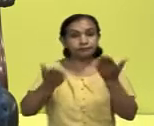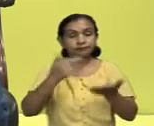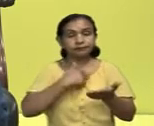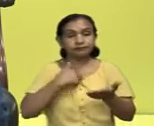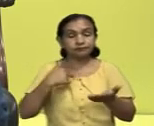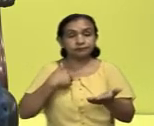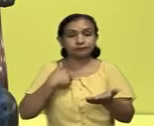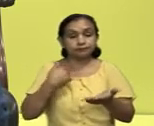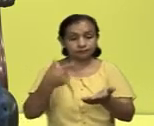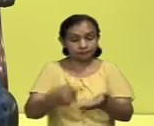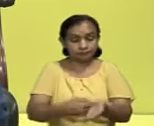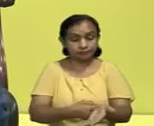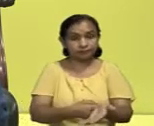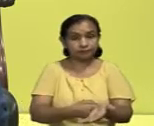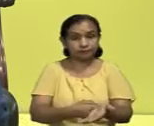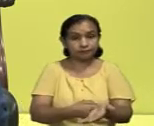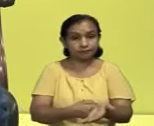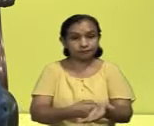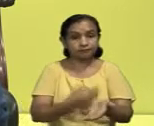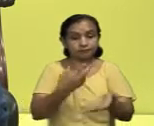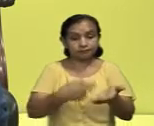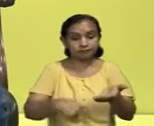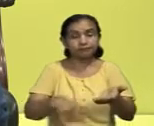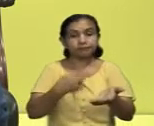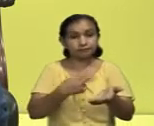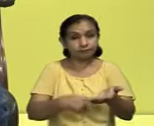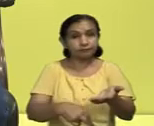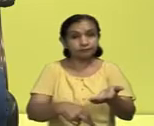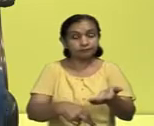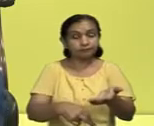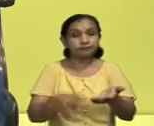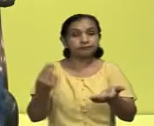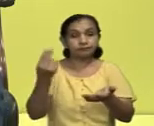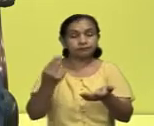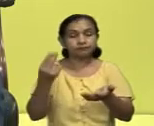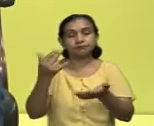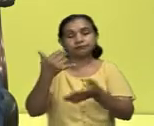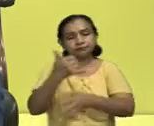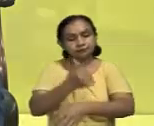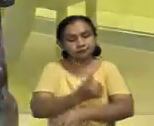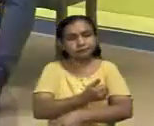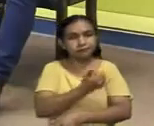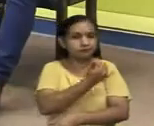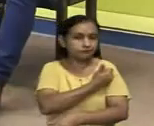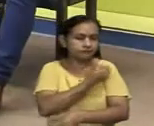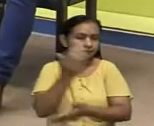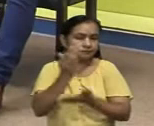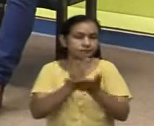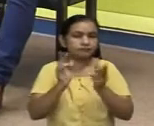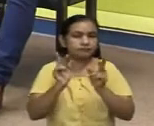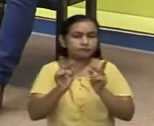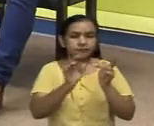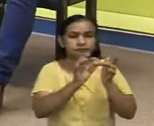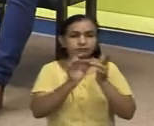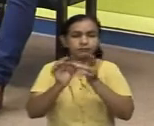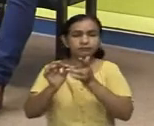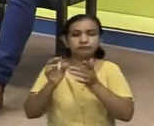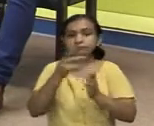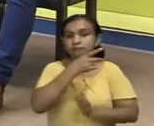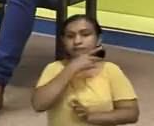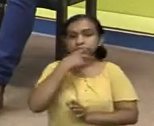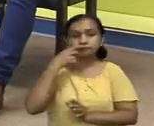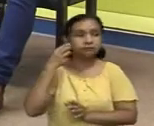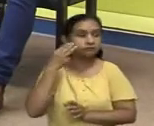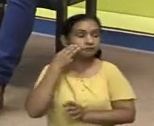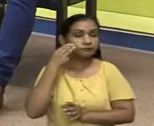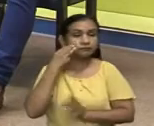internamente, pero si hay un dato ya de sangrado se aplica un plaquete globular. Doctor, ahora, que para esos padres de familia que se preocupan